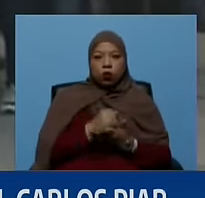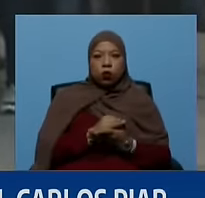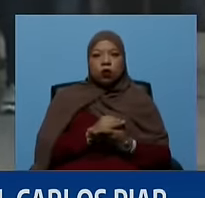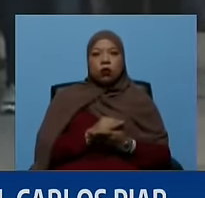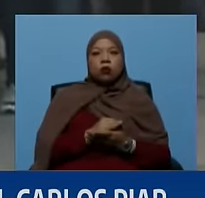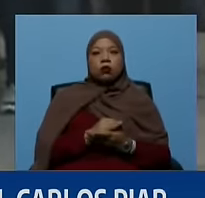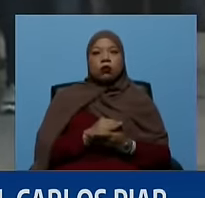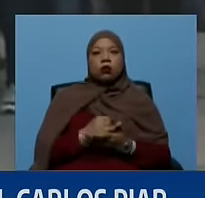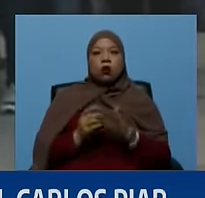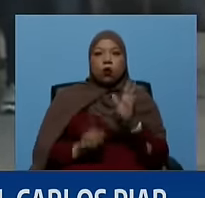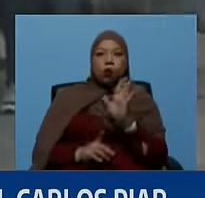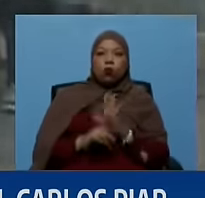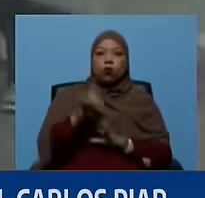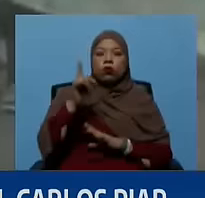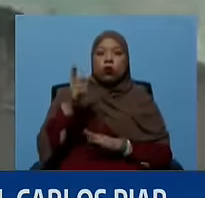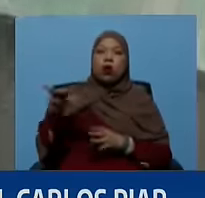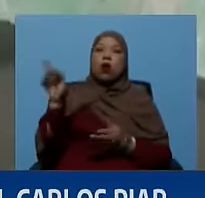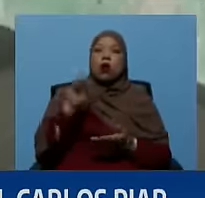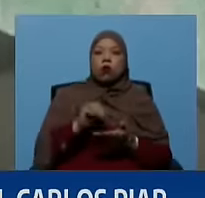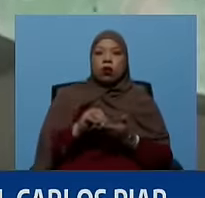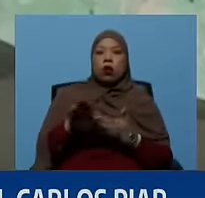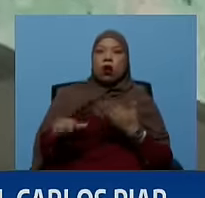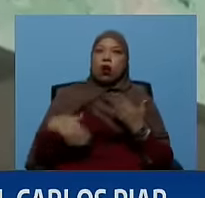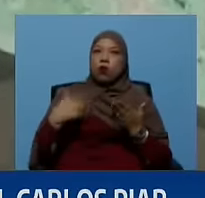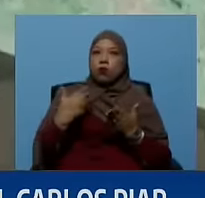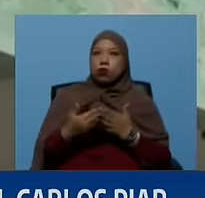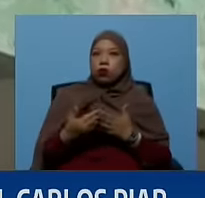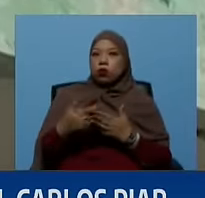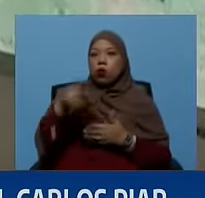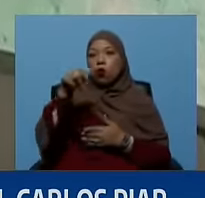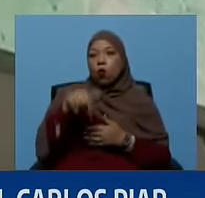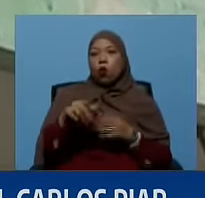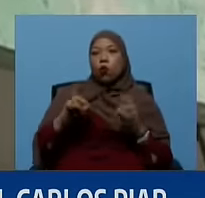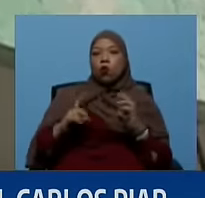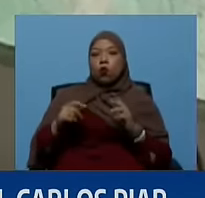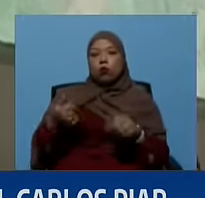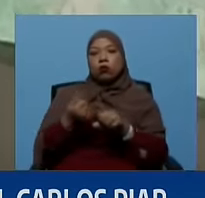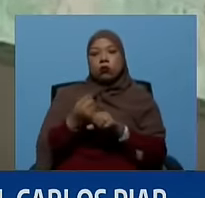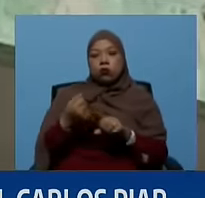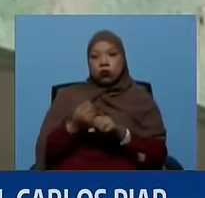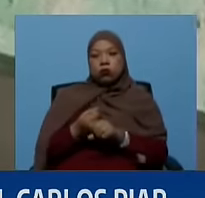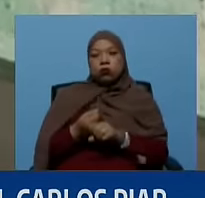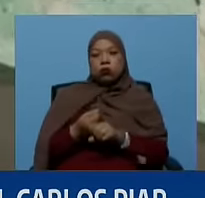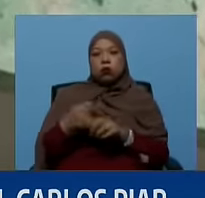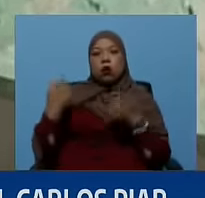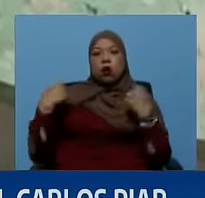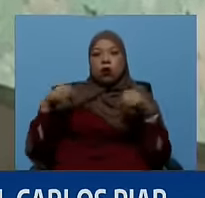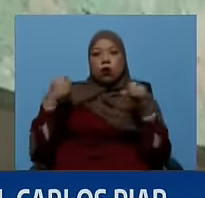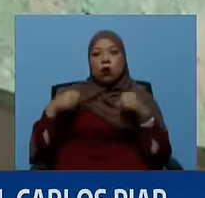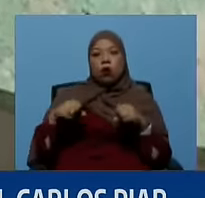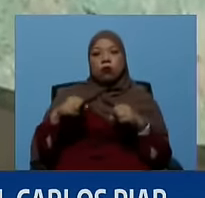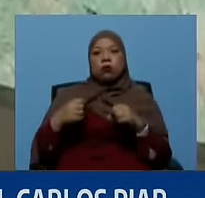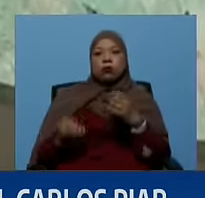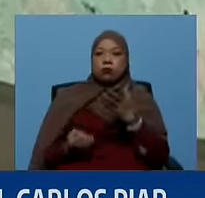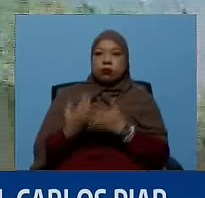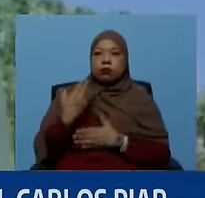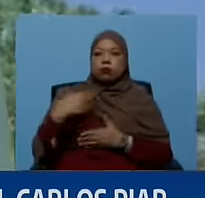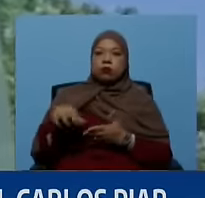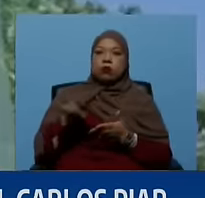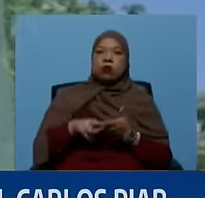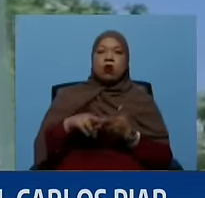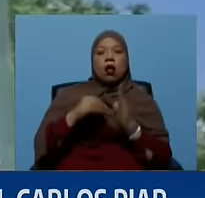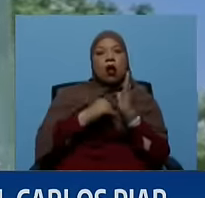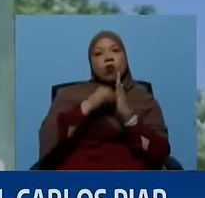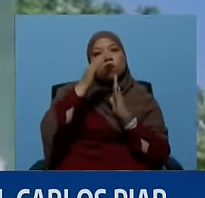ya se ha avanzado con la rehabilitación eh hoy iniciaron con el la aplicación de mantos El respado de